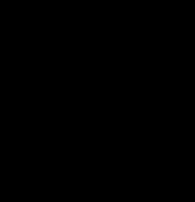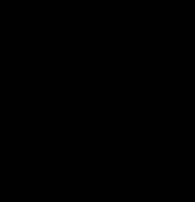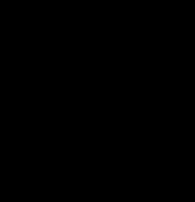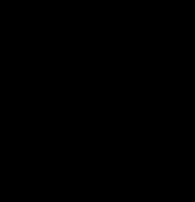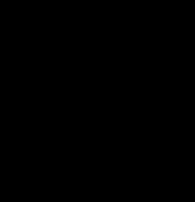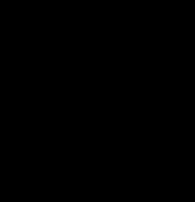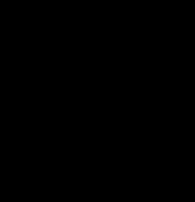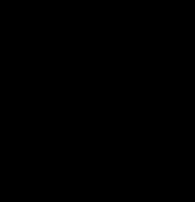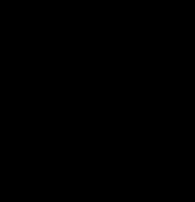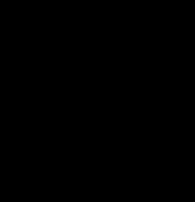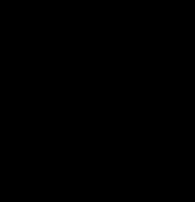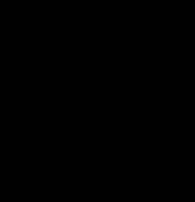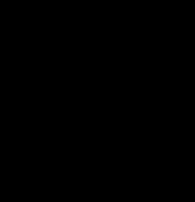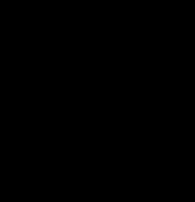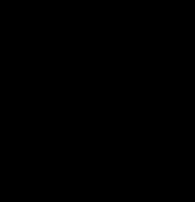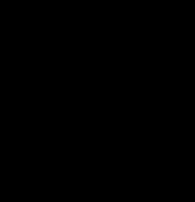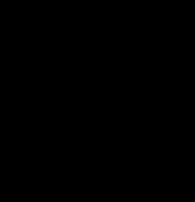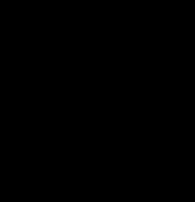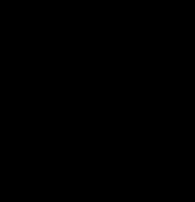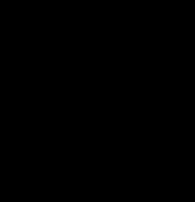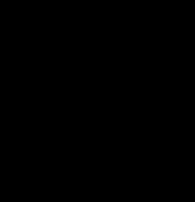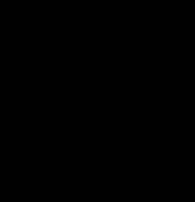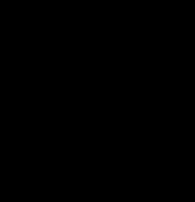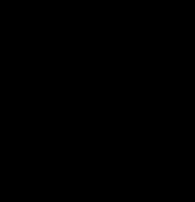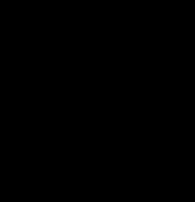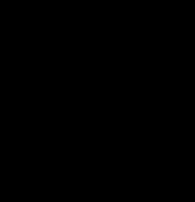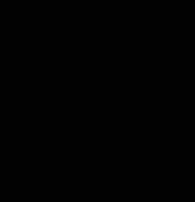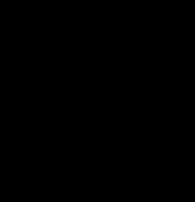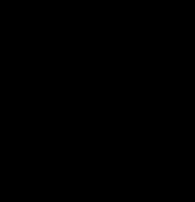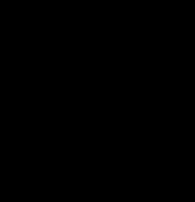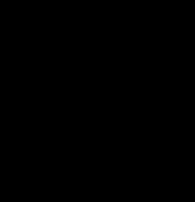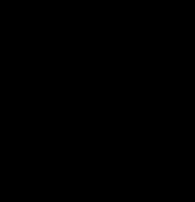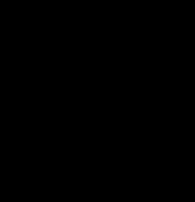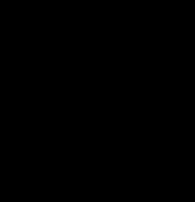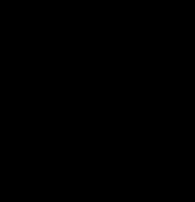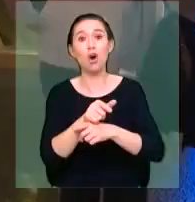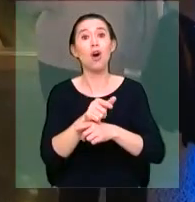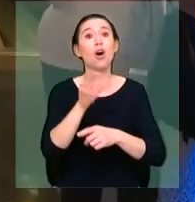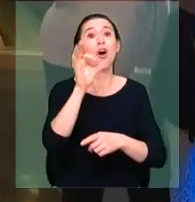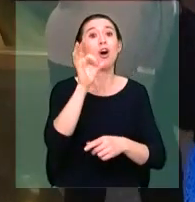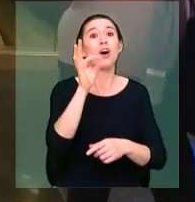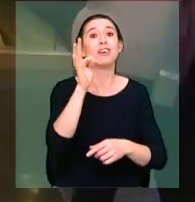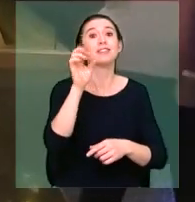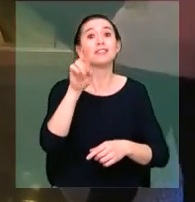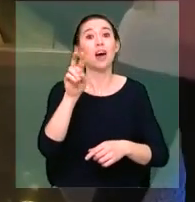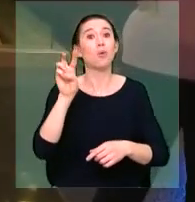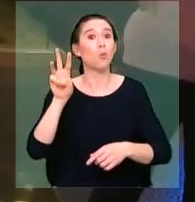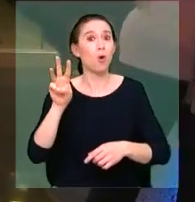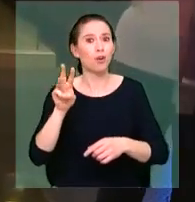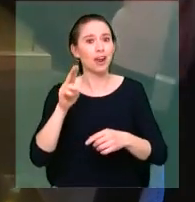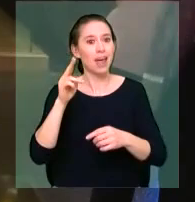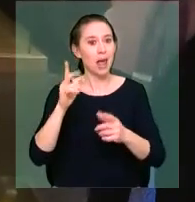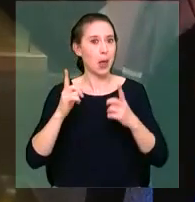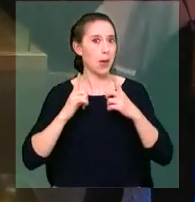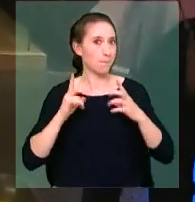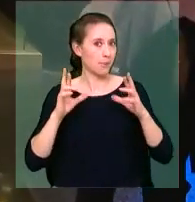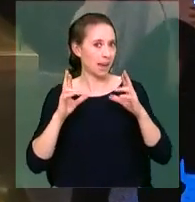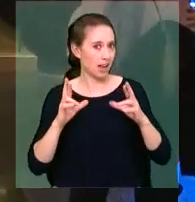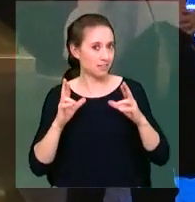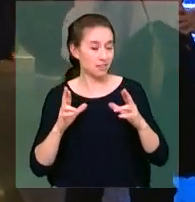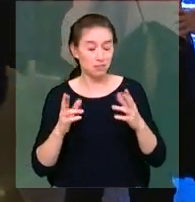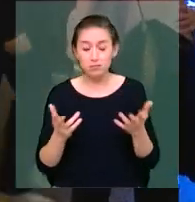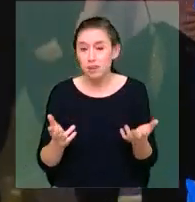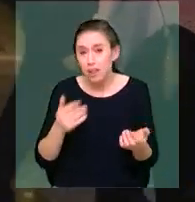Sodre, contame qué está pasando en ese lugar. Acaba de terminar la función, la esperanza, y la verdad que